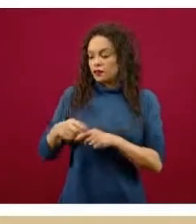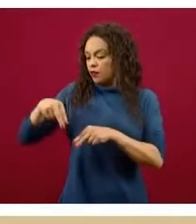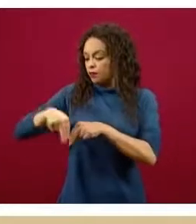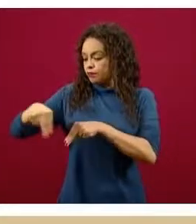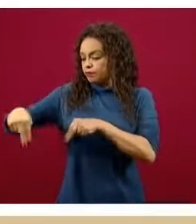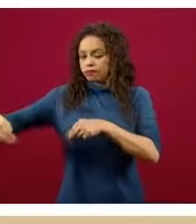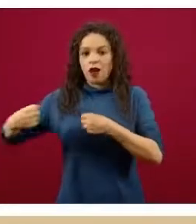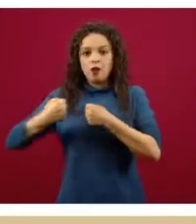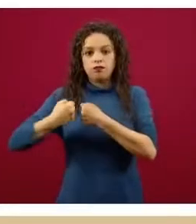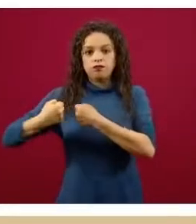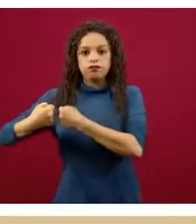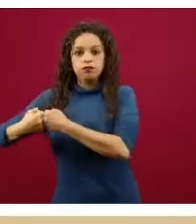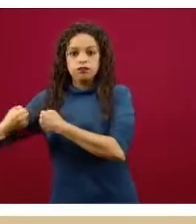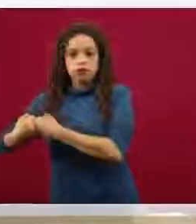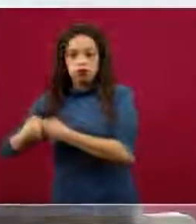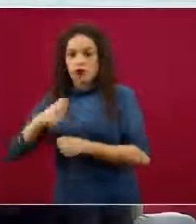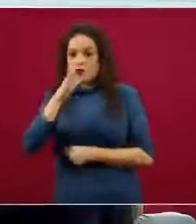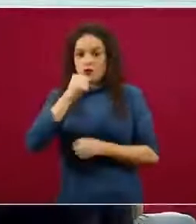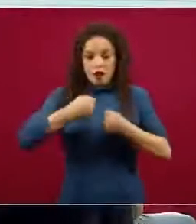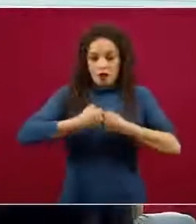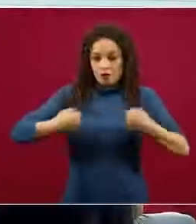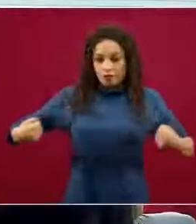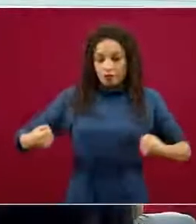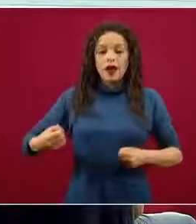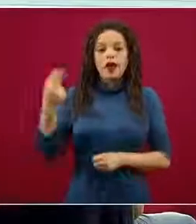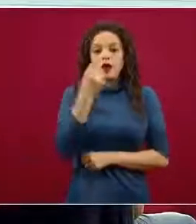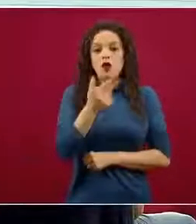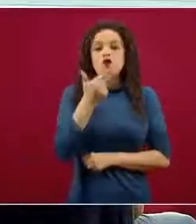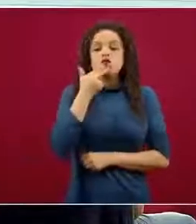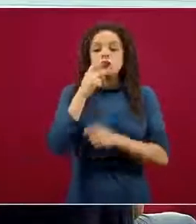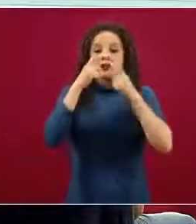cubrebocas. Esta es la nueva normalidad.